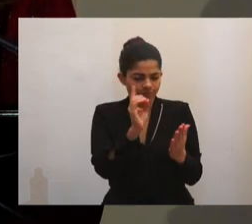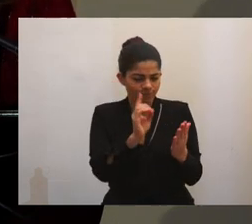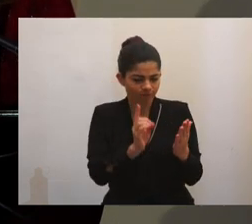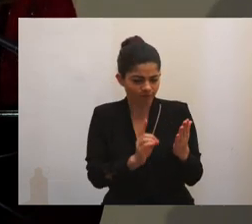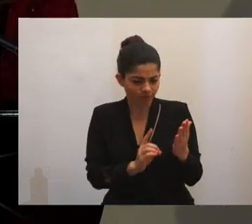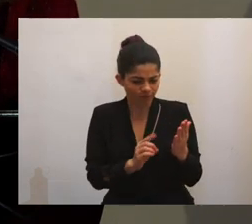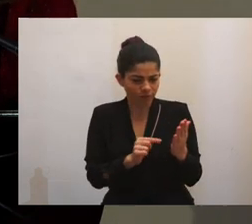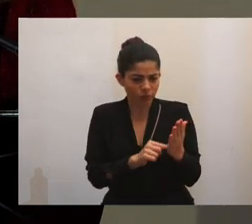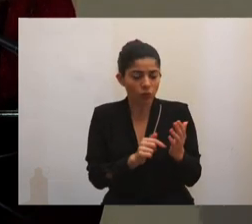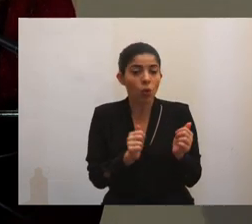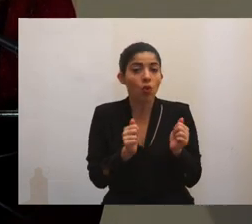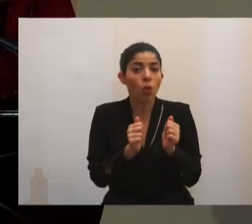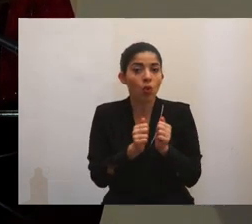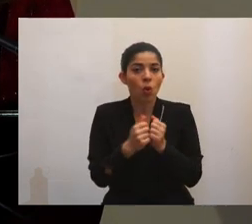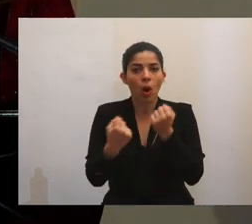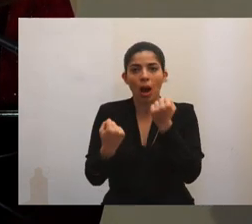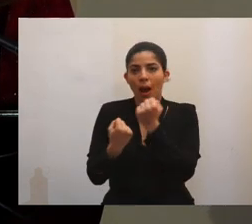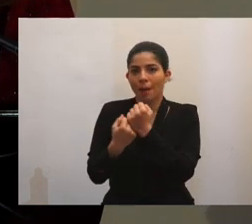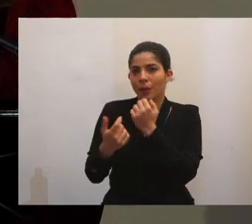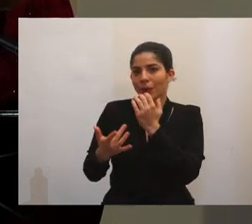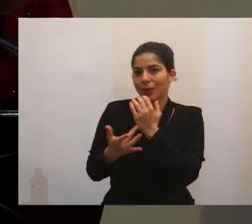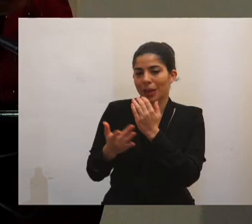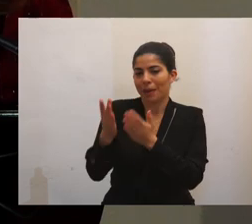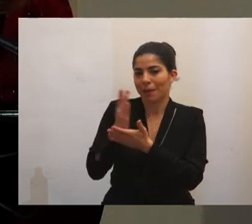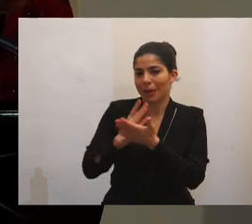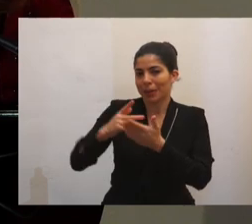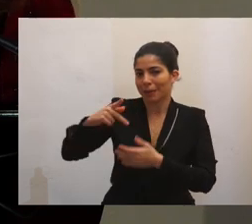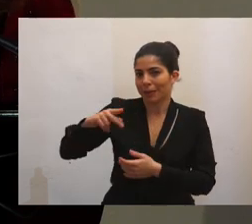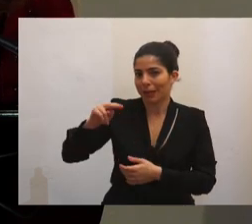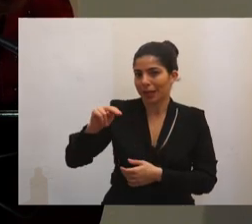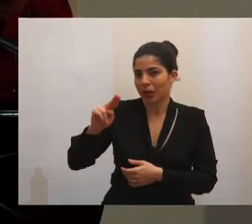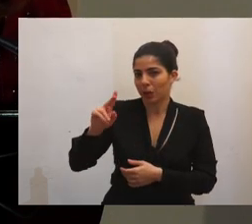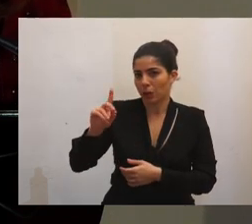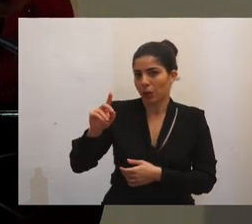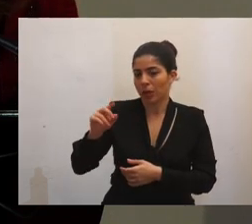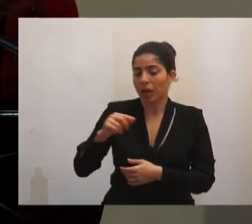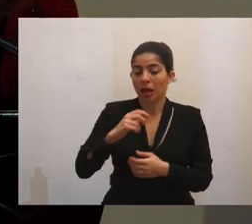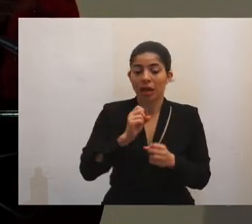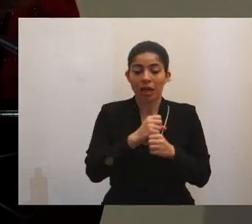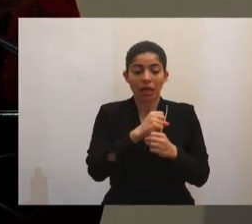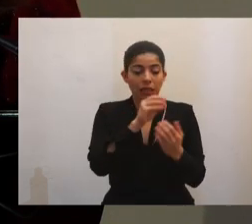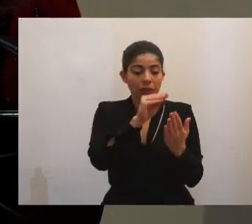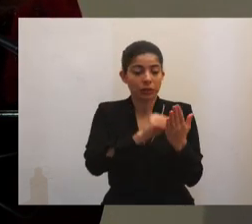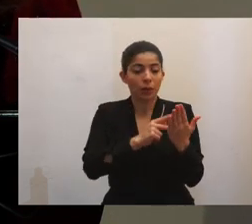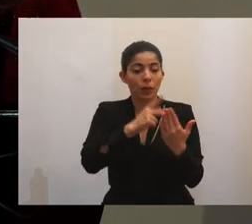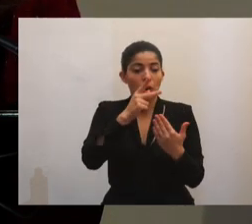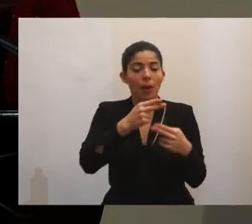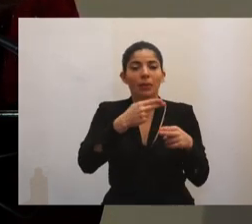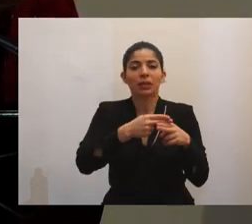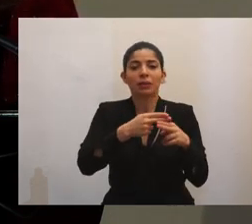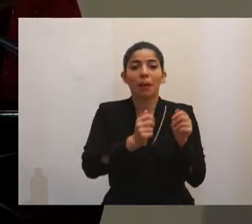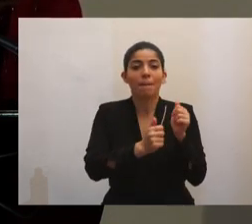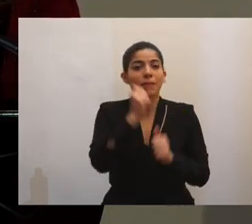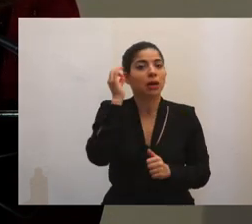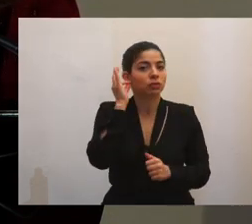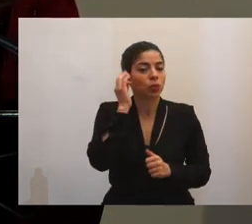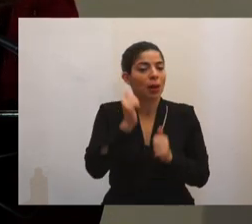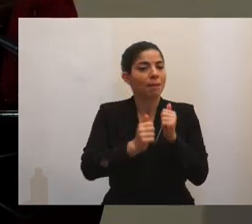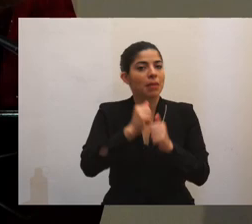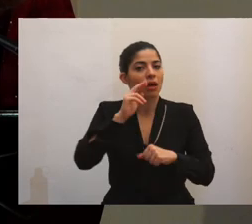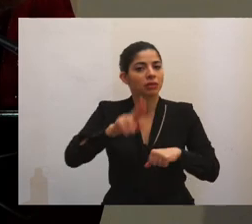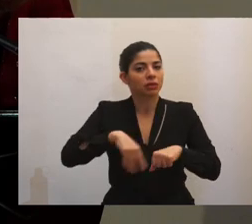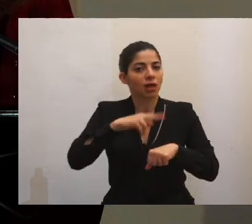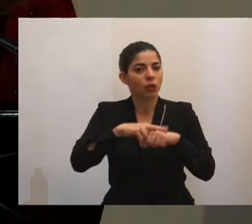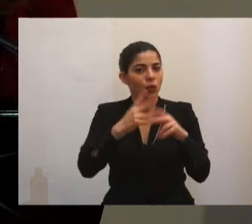el apoyo técnico del PNUD un programa que le denominamos Más Mujeres, Más Natura, que tiene